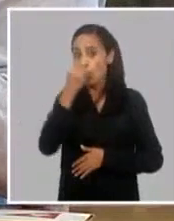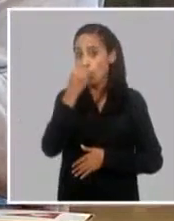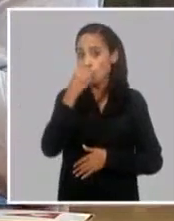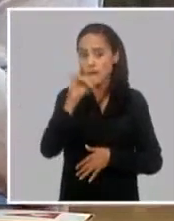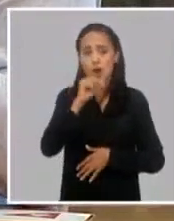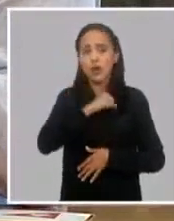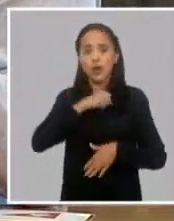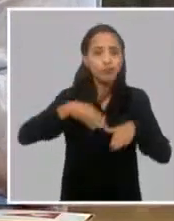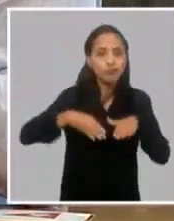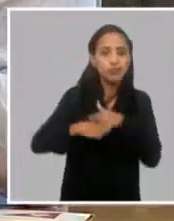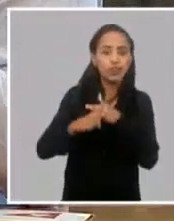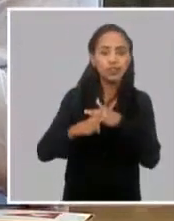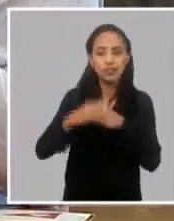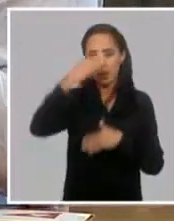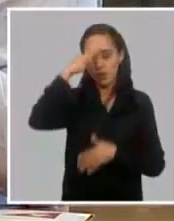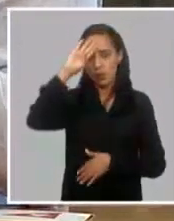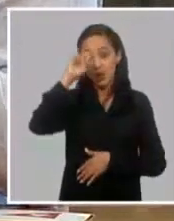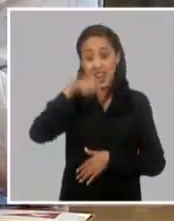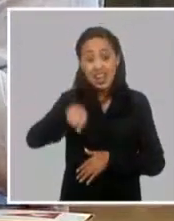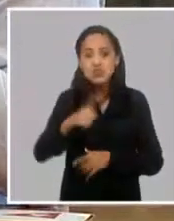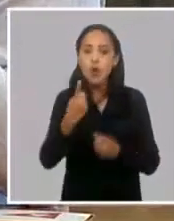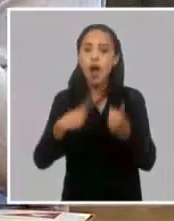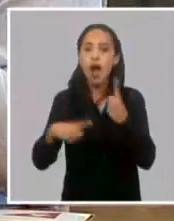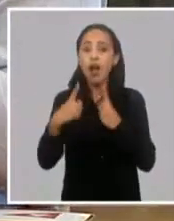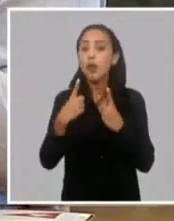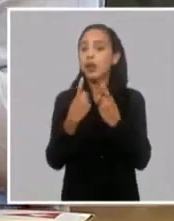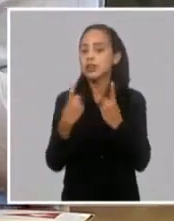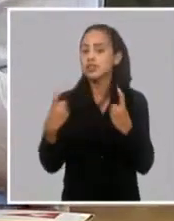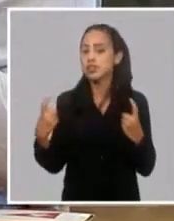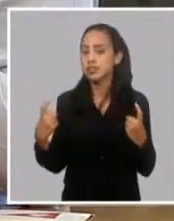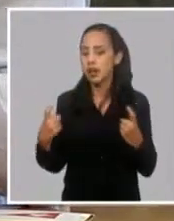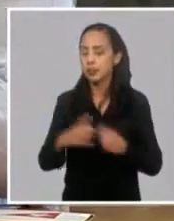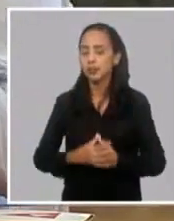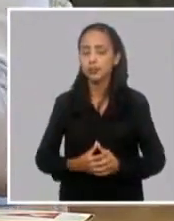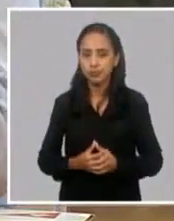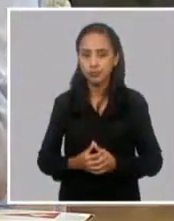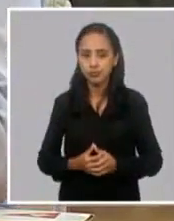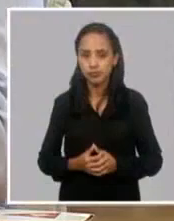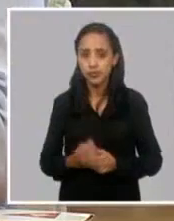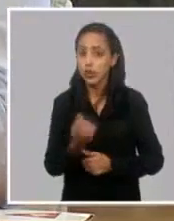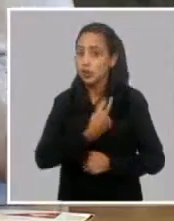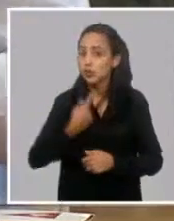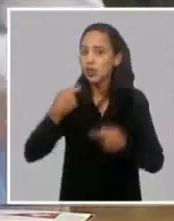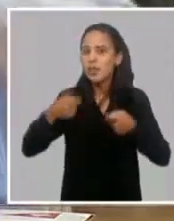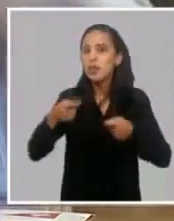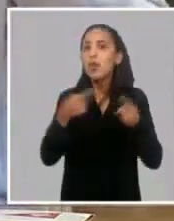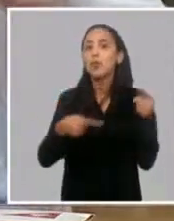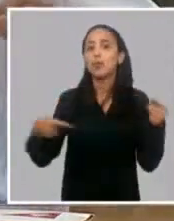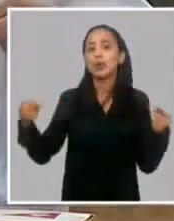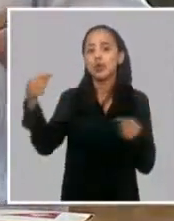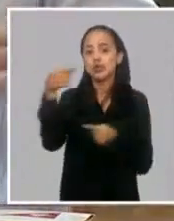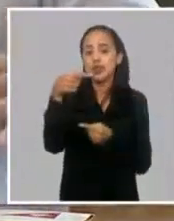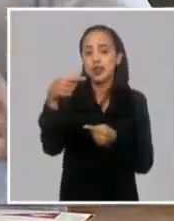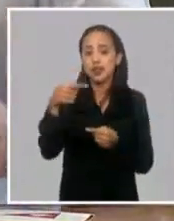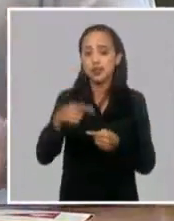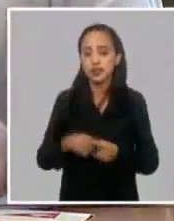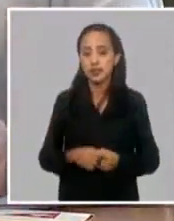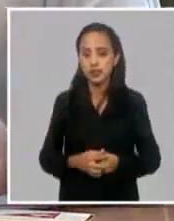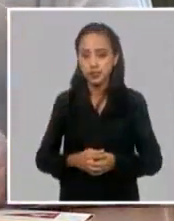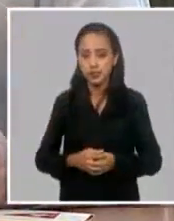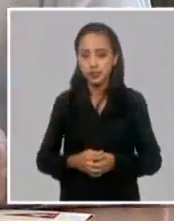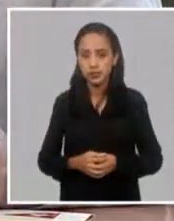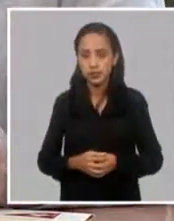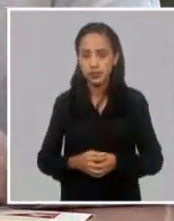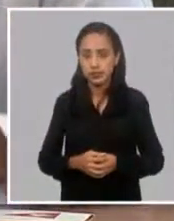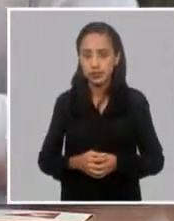necesitamos. En medio de esa situación de poco ingreso de divisas, es algo que tenemos que priorizar. O sea, de lo poquito, contra